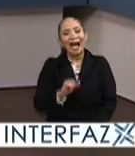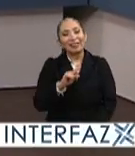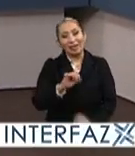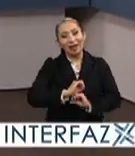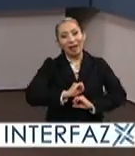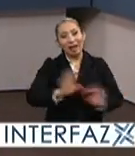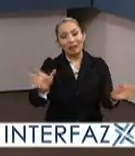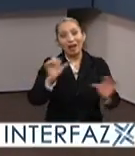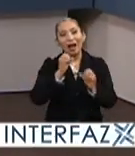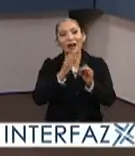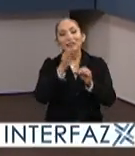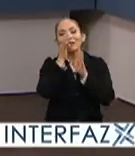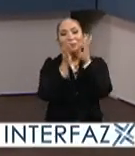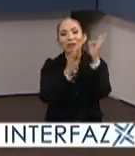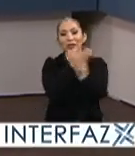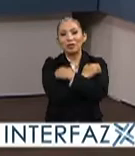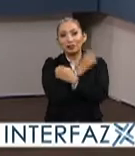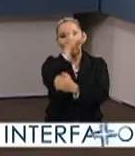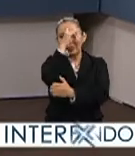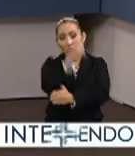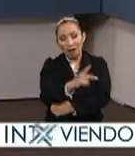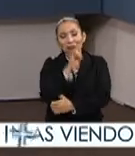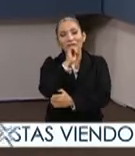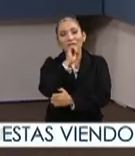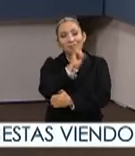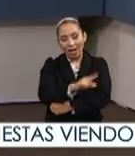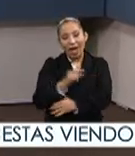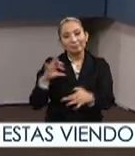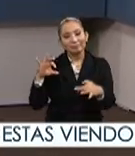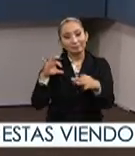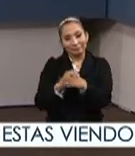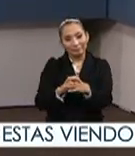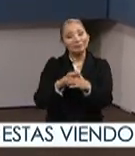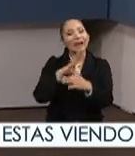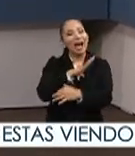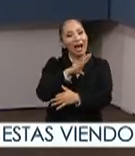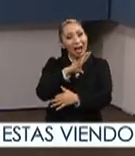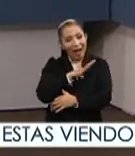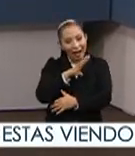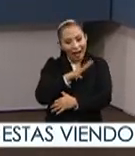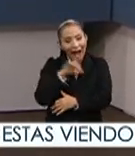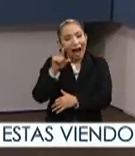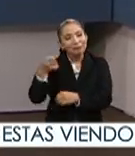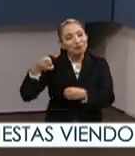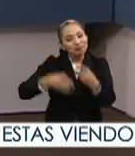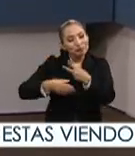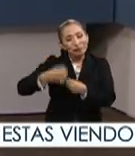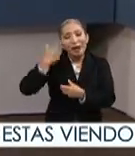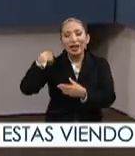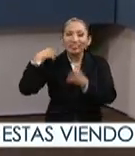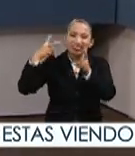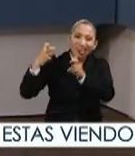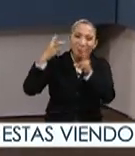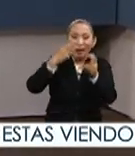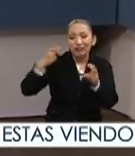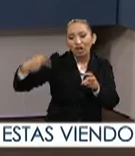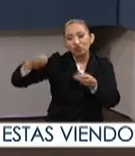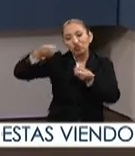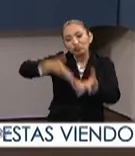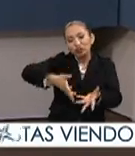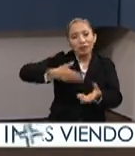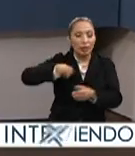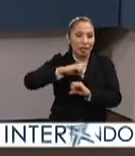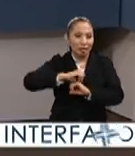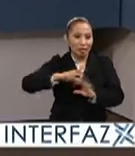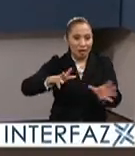por supuesto la Agencia Informativa de Educación de México. Con ellos tenemos alianzas, compartimos contenidos que ellos generan